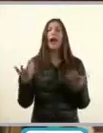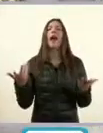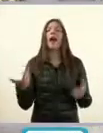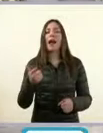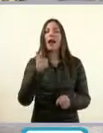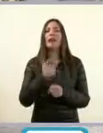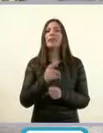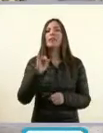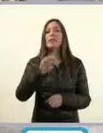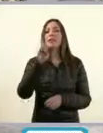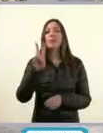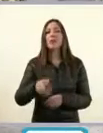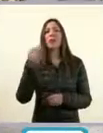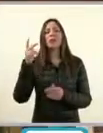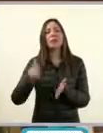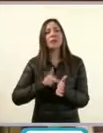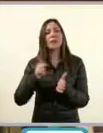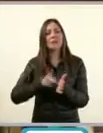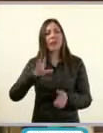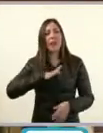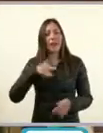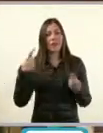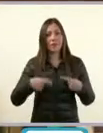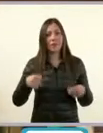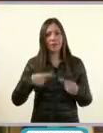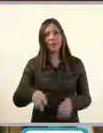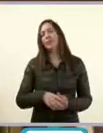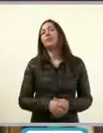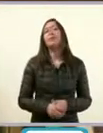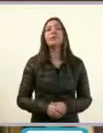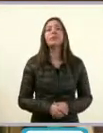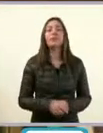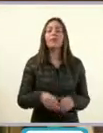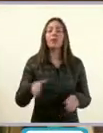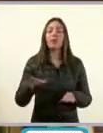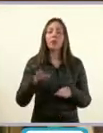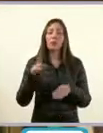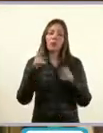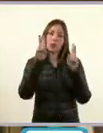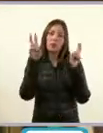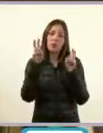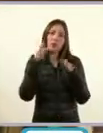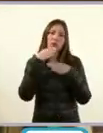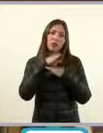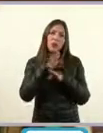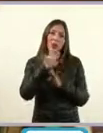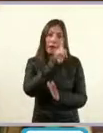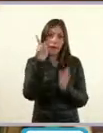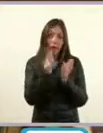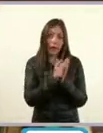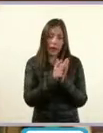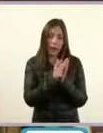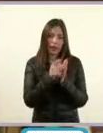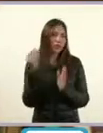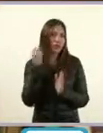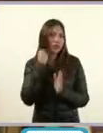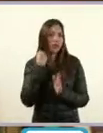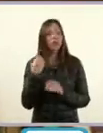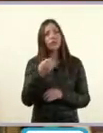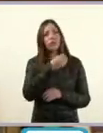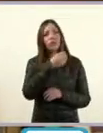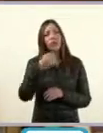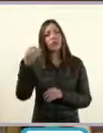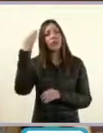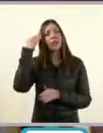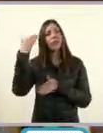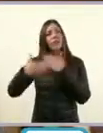principio, vamos a dejar claro que en materia de leyes, en materia de derecho, el transcurso del tiempo hace que